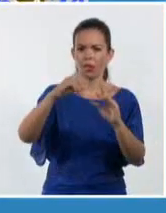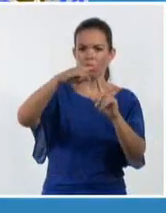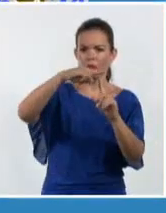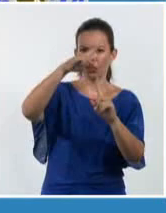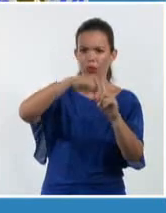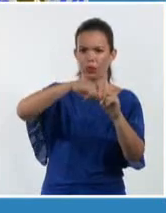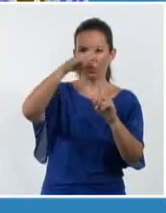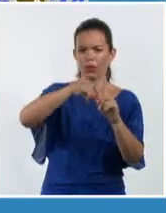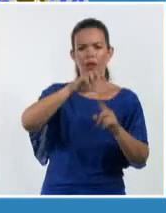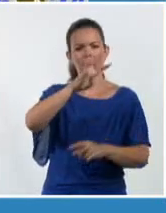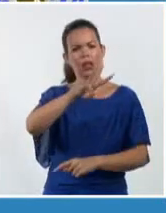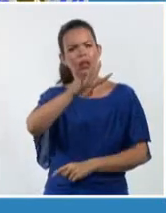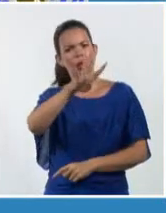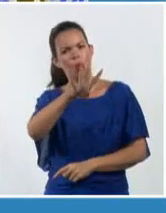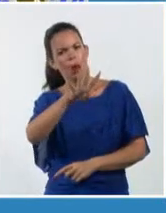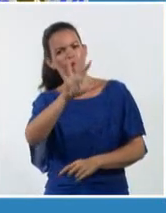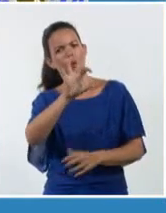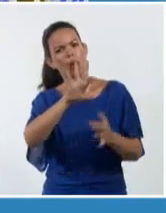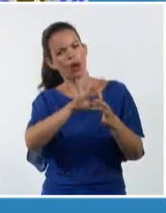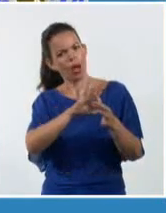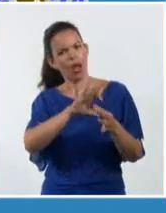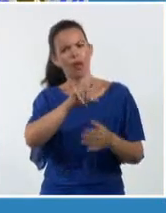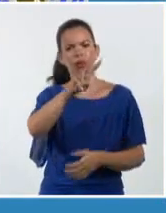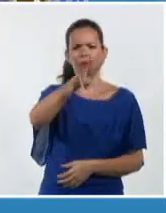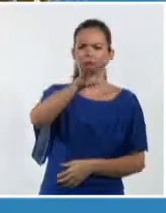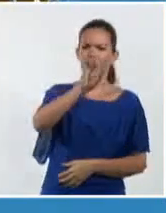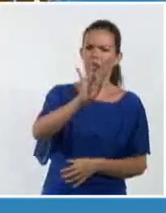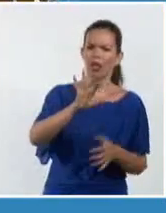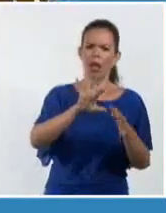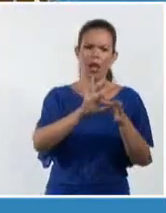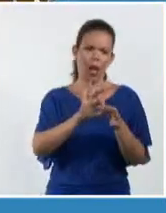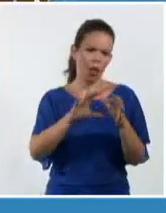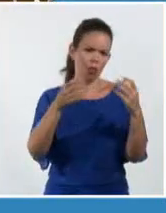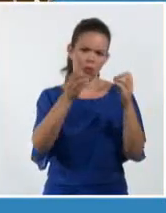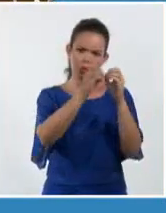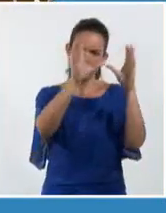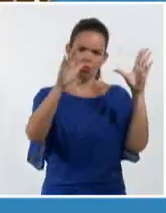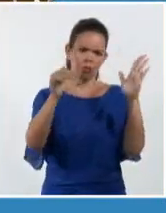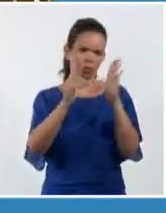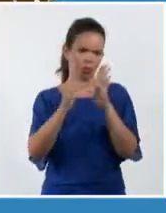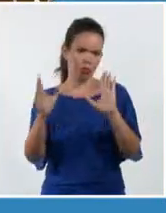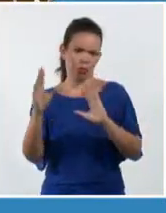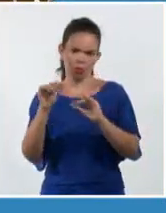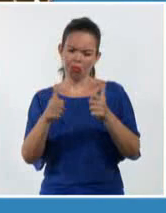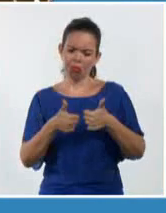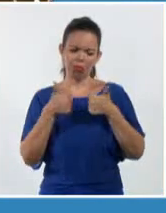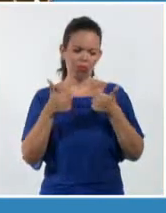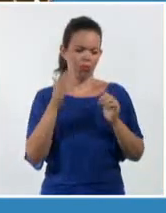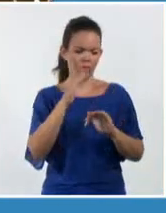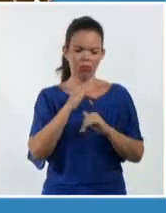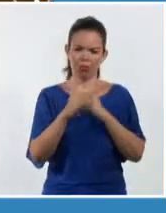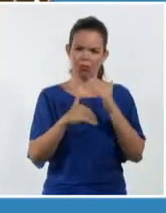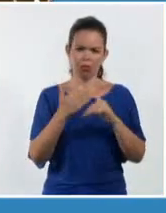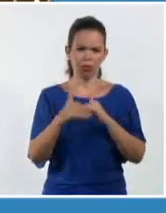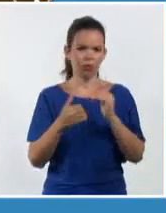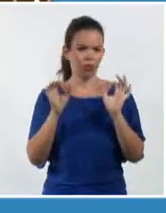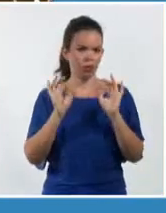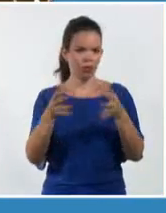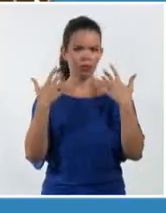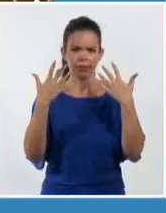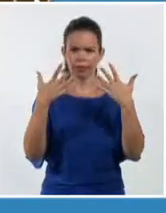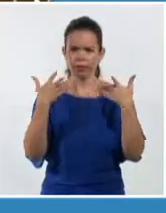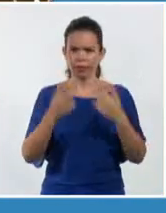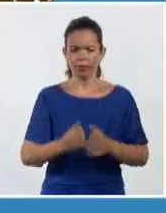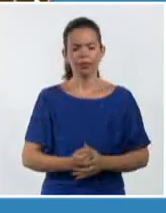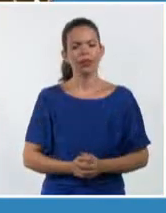variación entre 24 y 27 grados Celsius. Los vientos variables débiles durante todo el día, se mantiene el poco oleaje en la costa norte de la